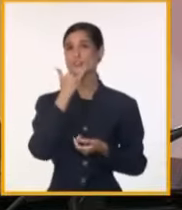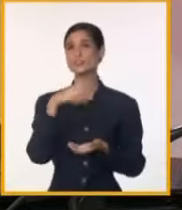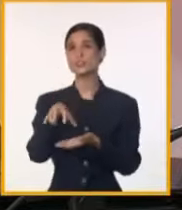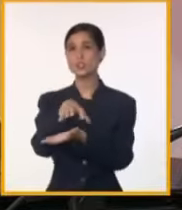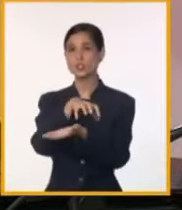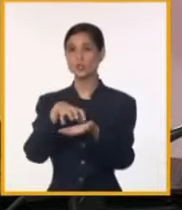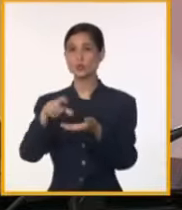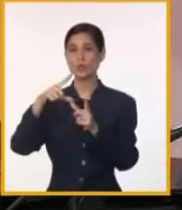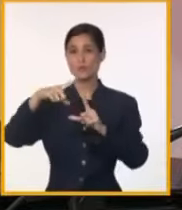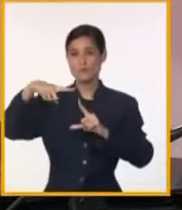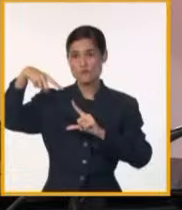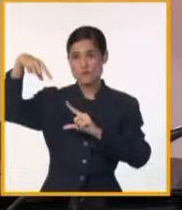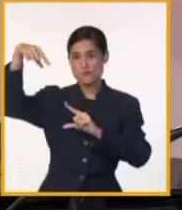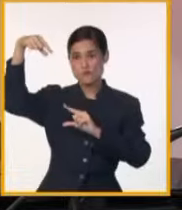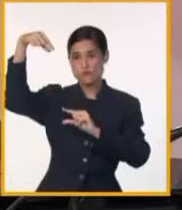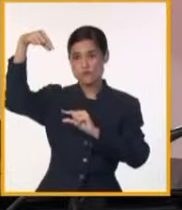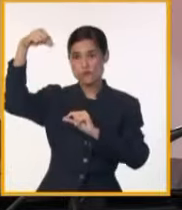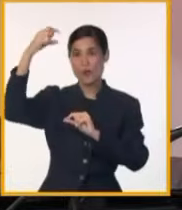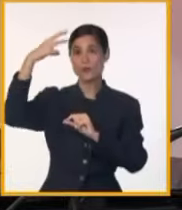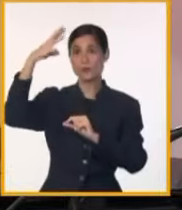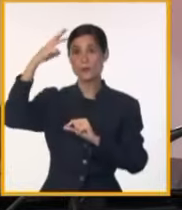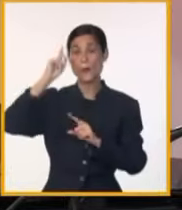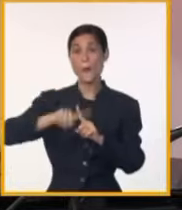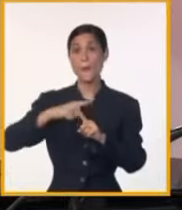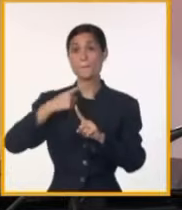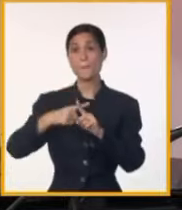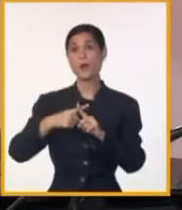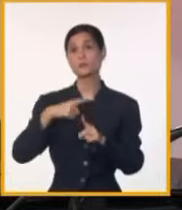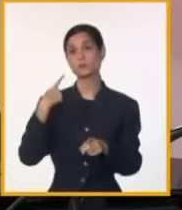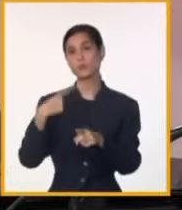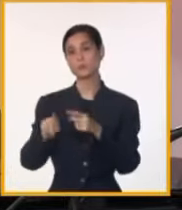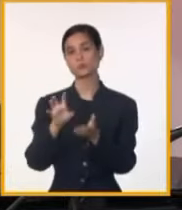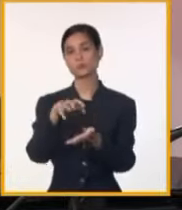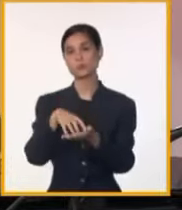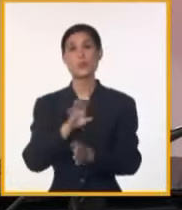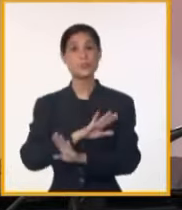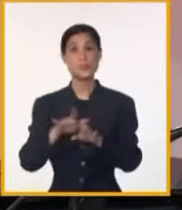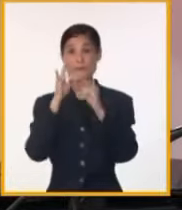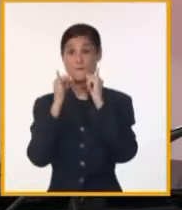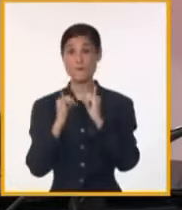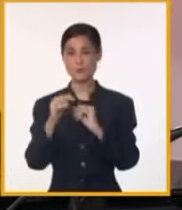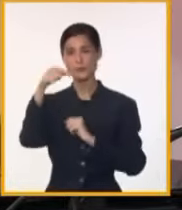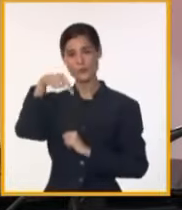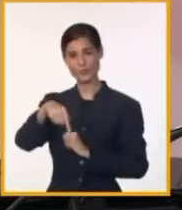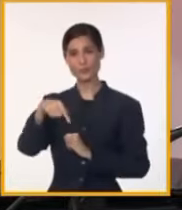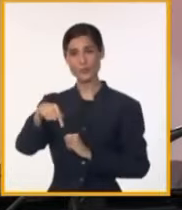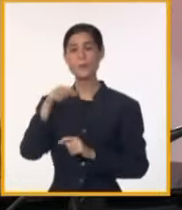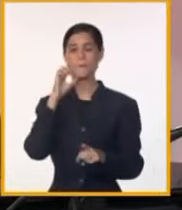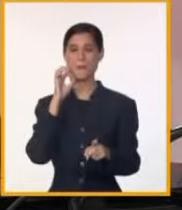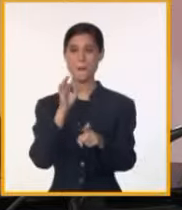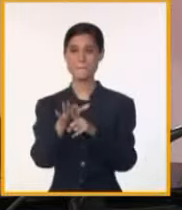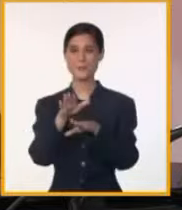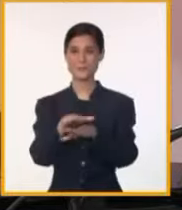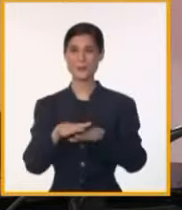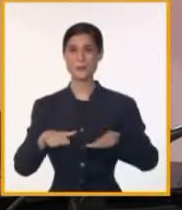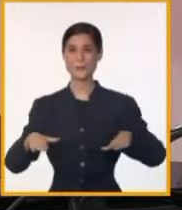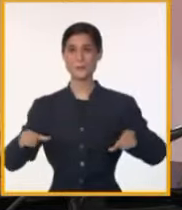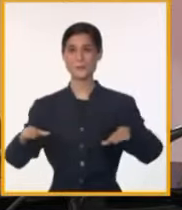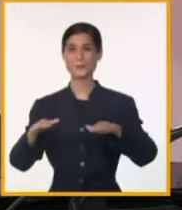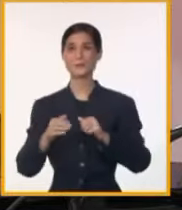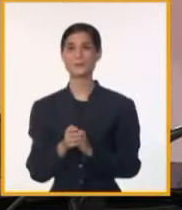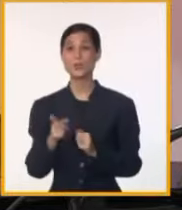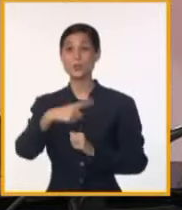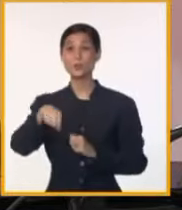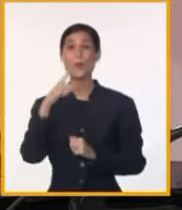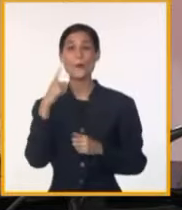Yucatán y también en la Florida Así que es la noticia del día con ella comenzamos la mesa redonda de hoy atentos a